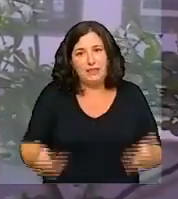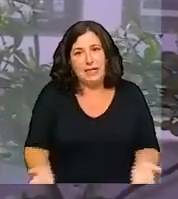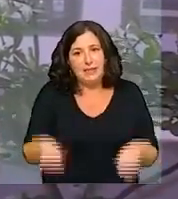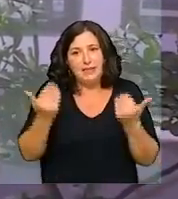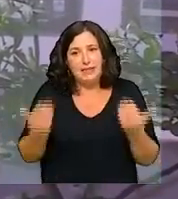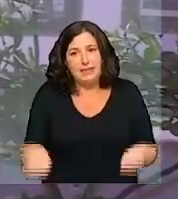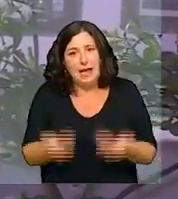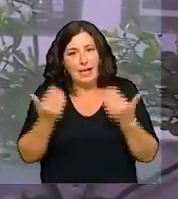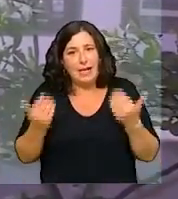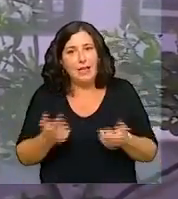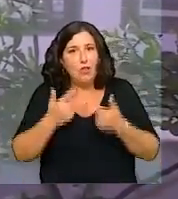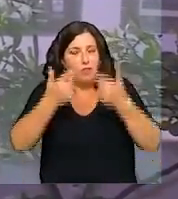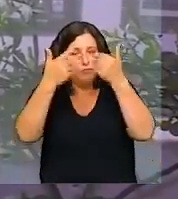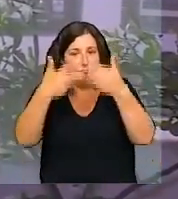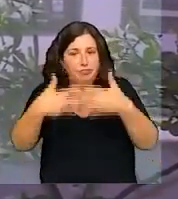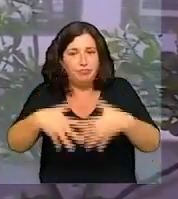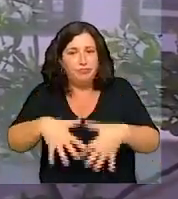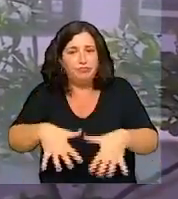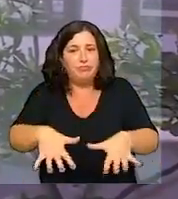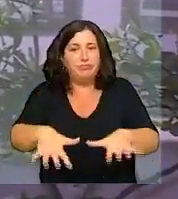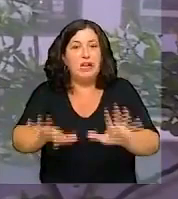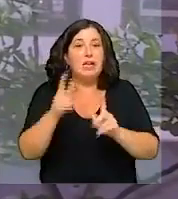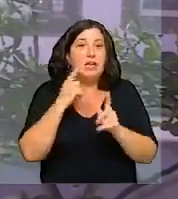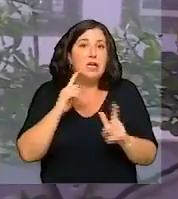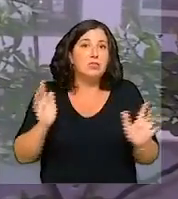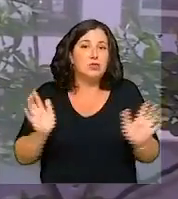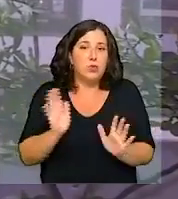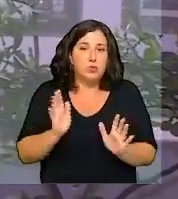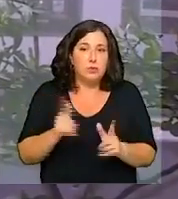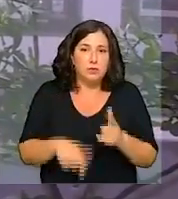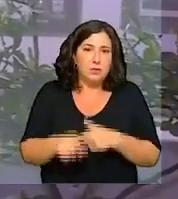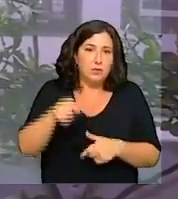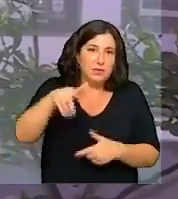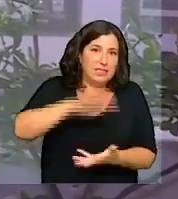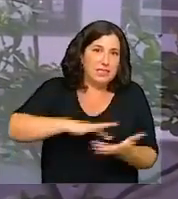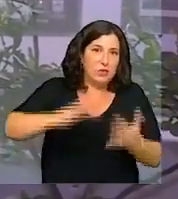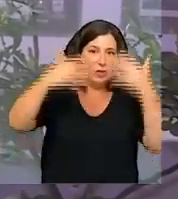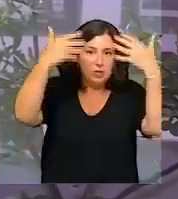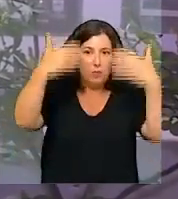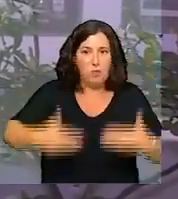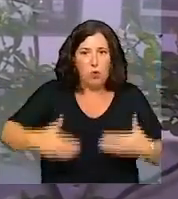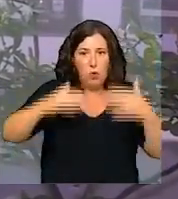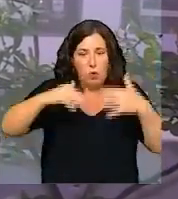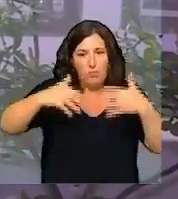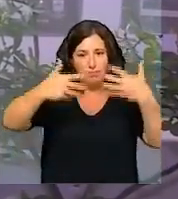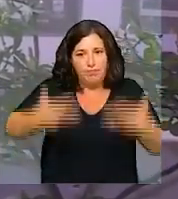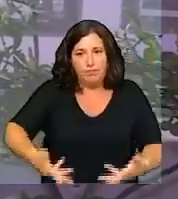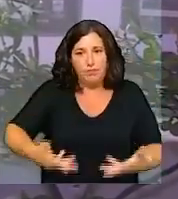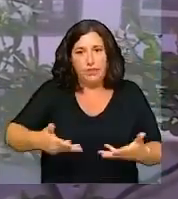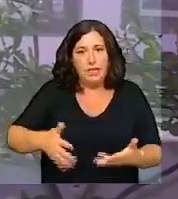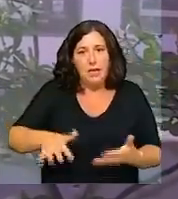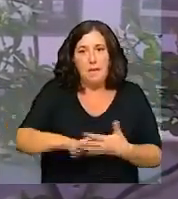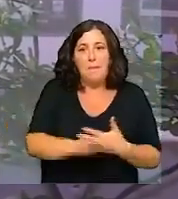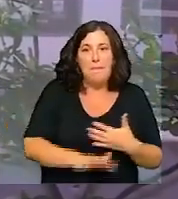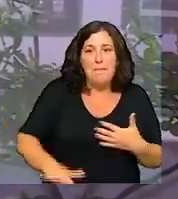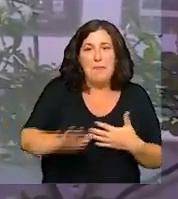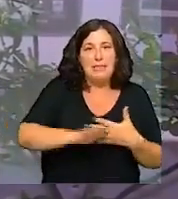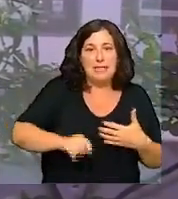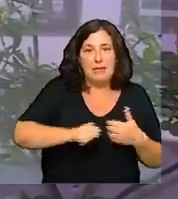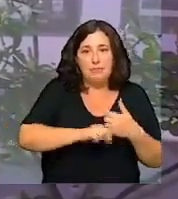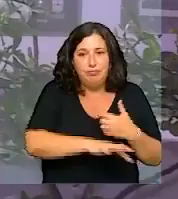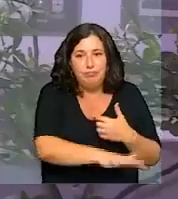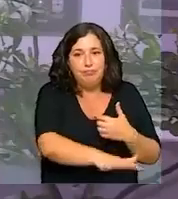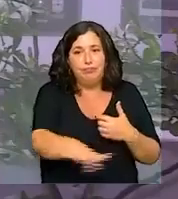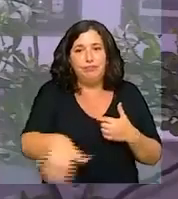la mezcla que quedó en este lugar y el susto que se dio justamente por ese muro y esa mezcla que cayó en este patio donde habitualmente